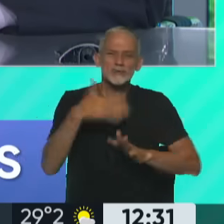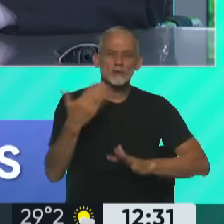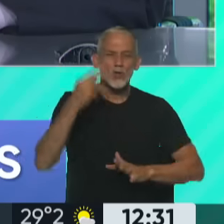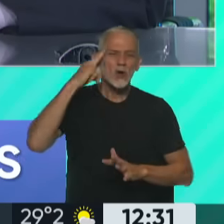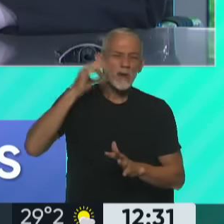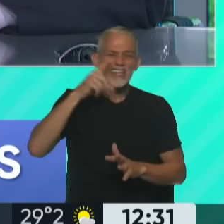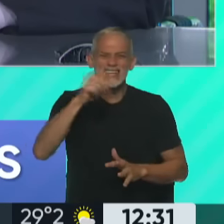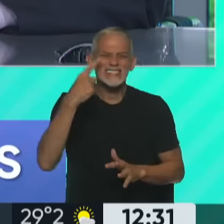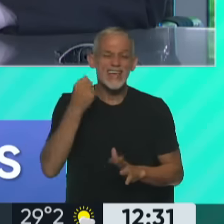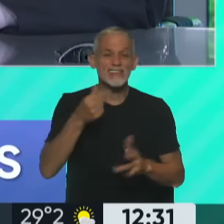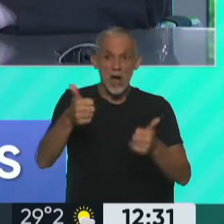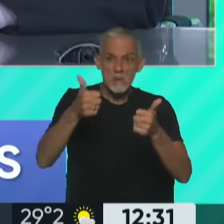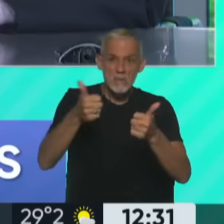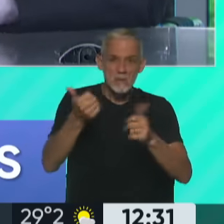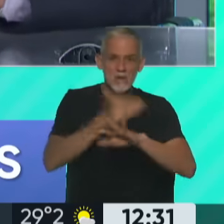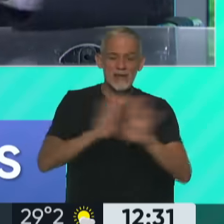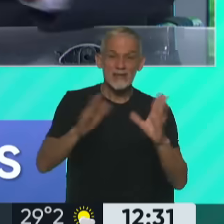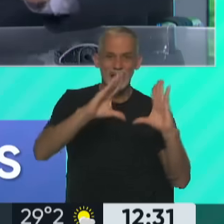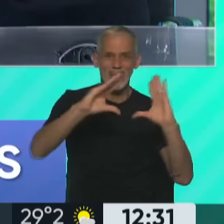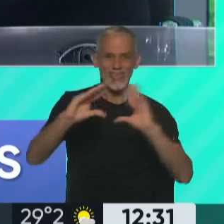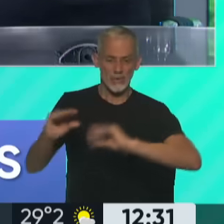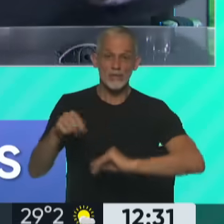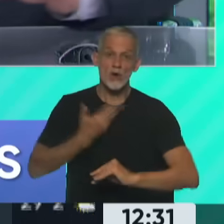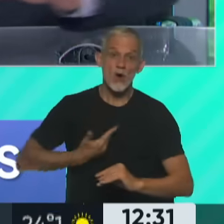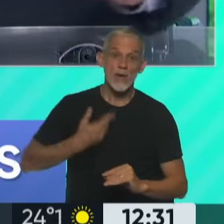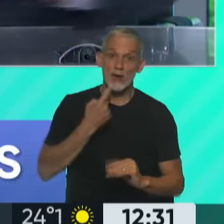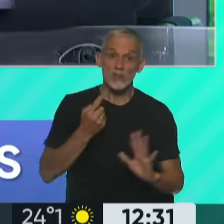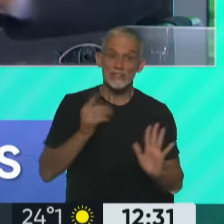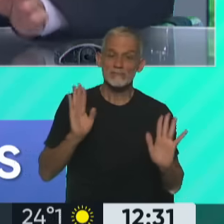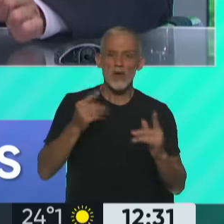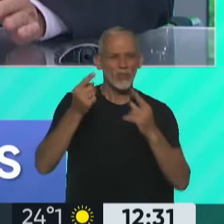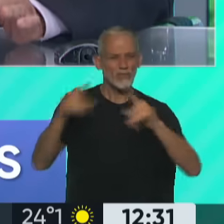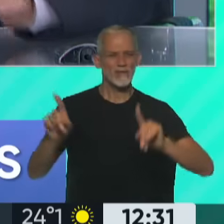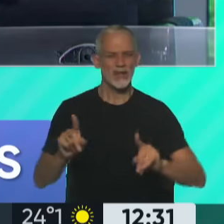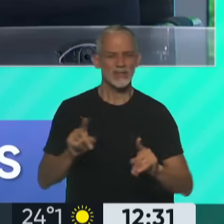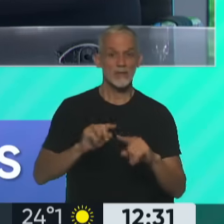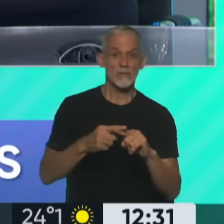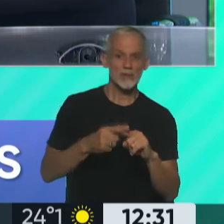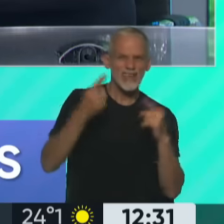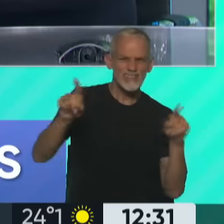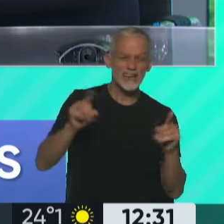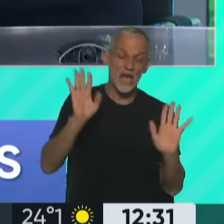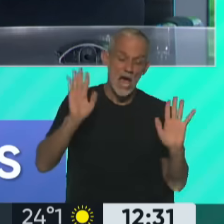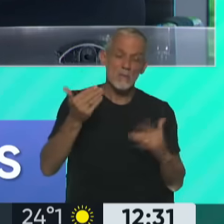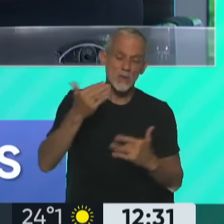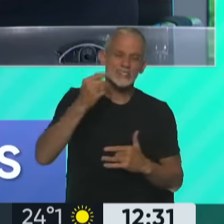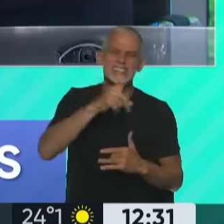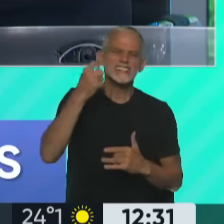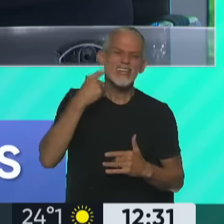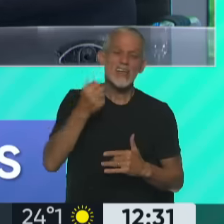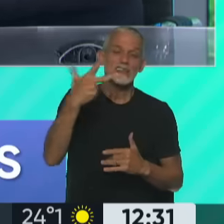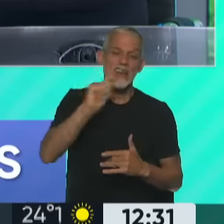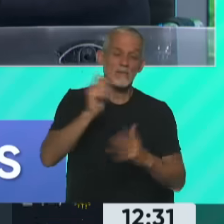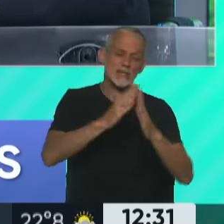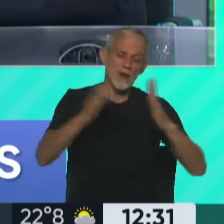que generalmente se dice, esto ya se perdió. Bueno, este es un gobierno que dice que es otra cosa, que es distinta de la política, quizá tenga ese periodo para hacer este